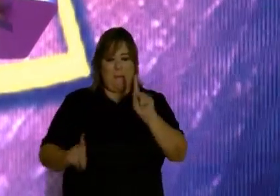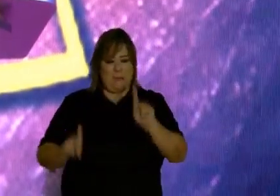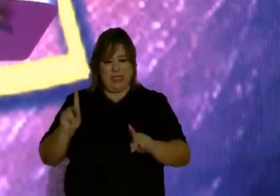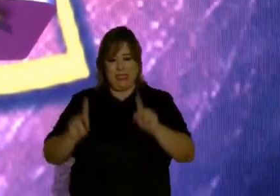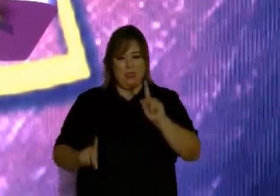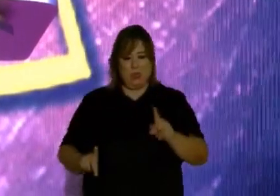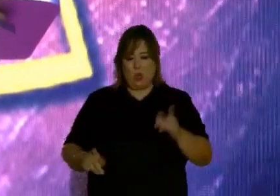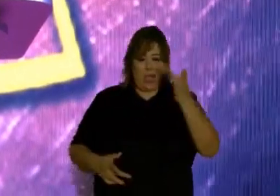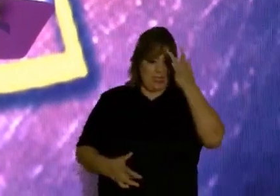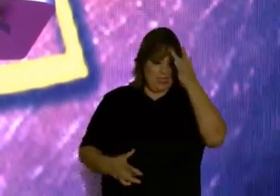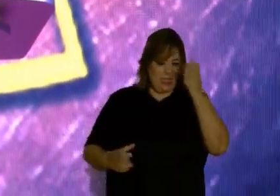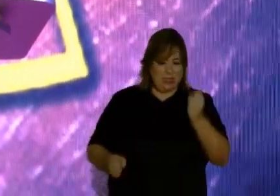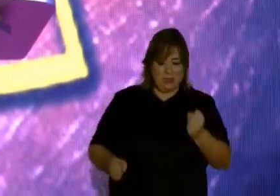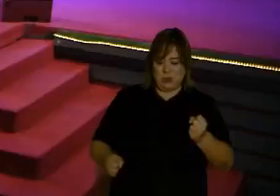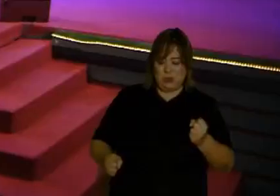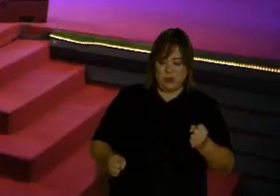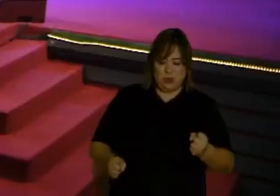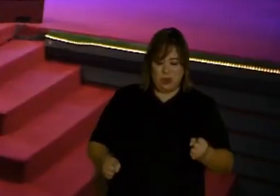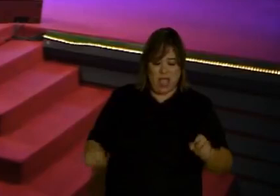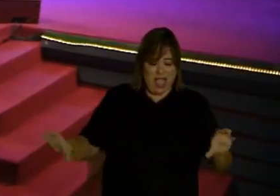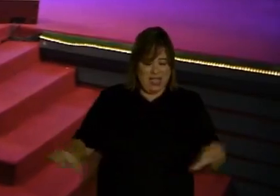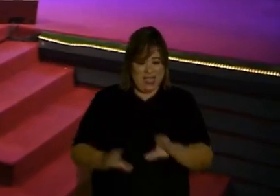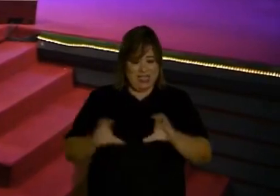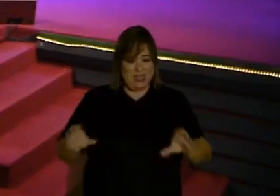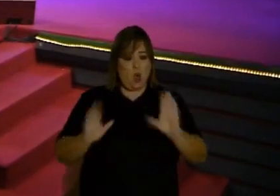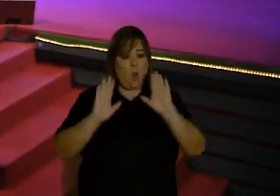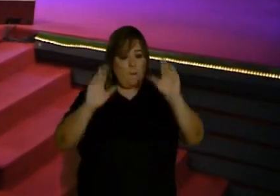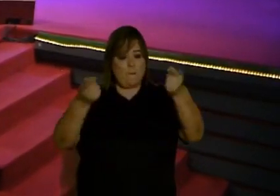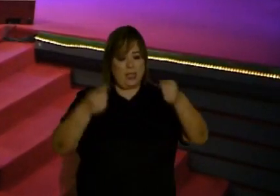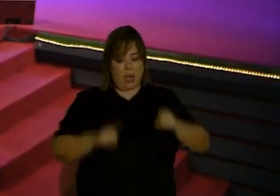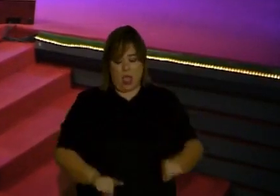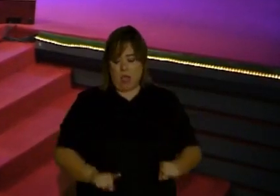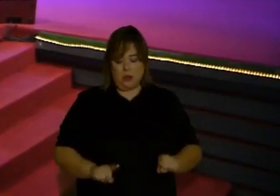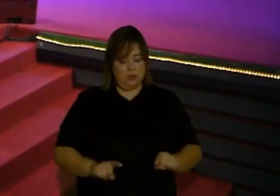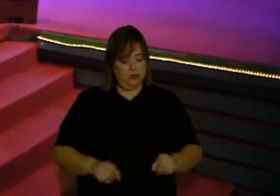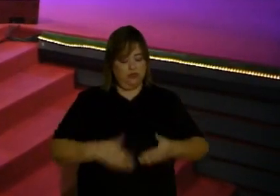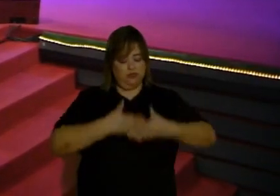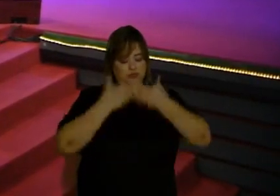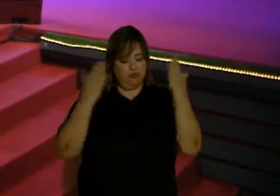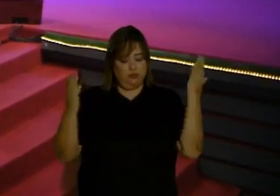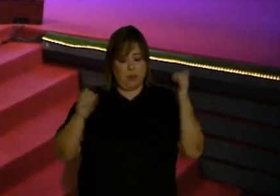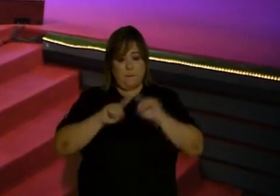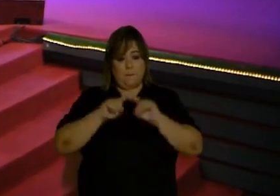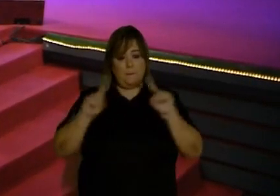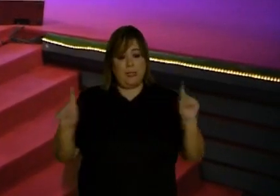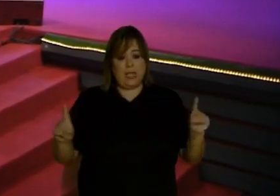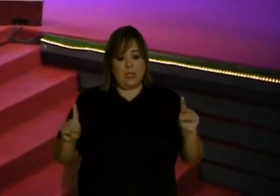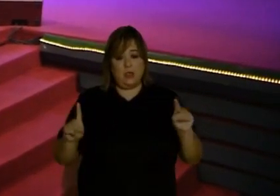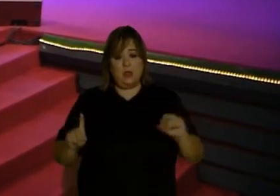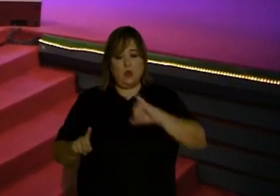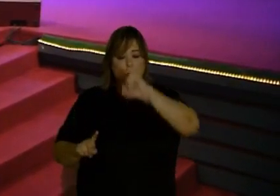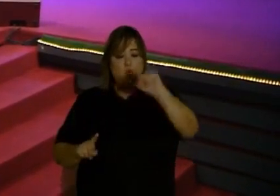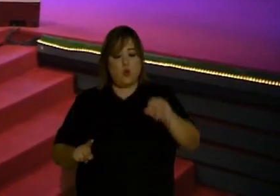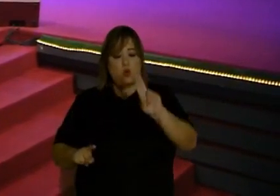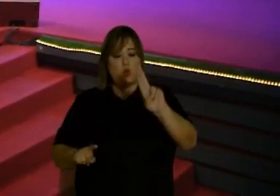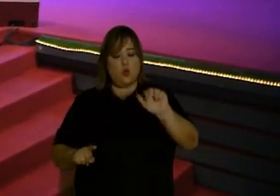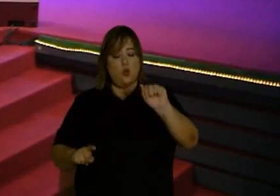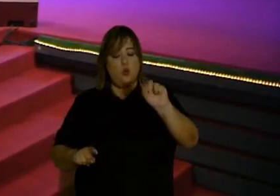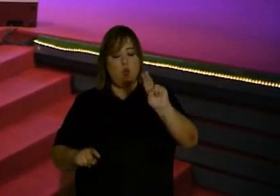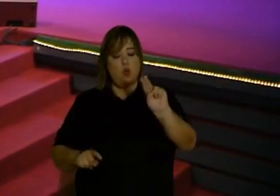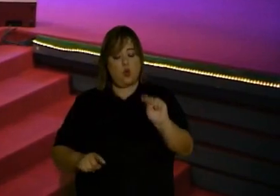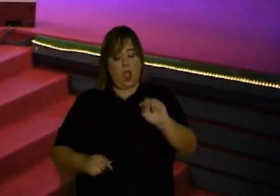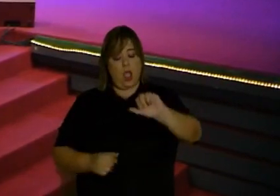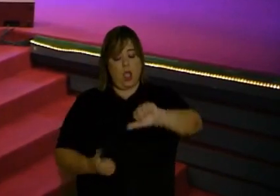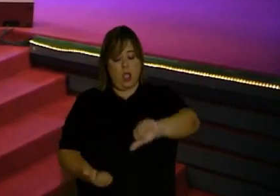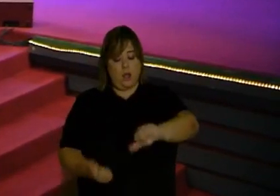Escuche bien, no hizo ningún milagro. Pero lo milagroso de Juan el Bautista era su admirable estilo de